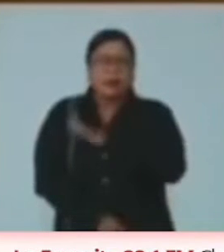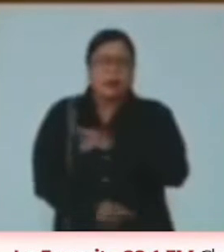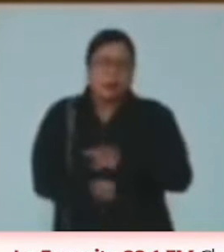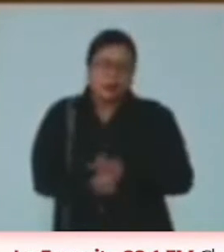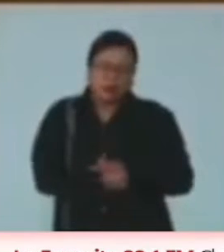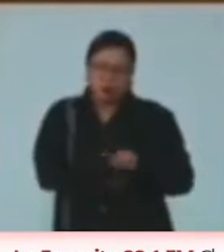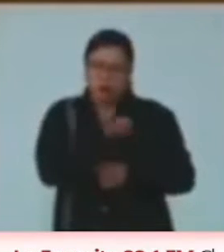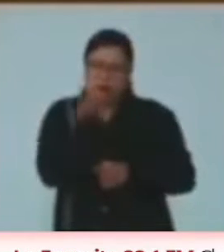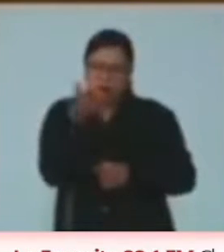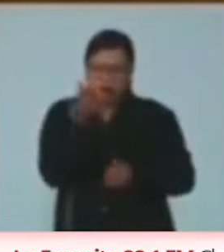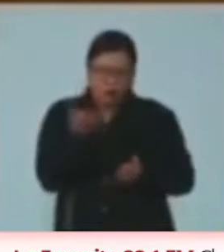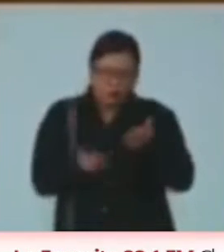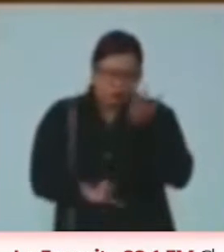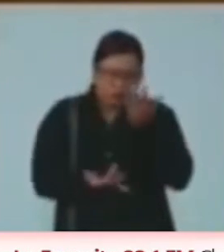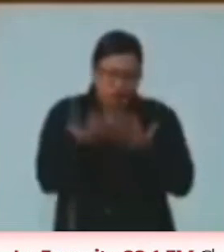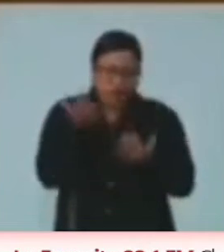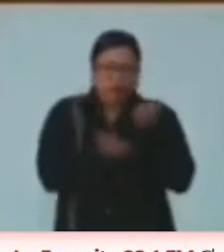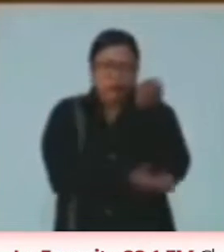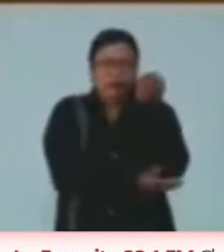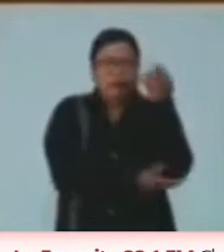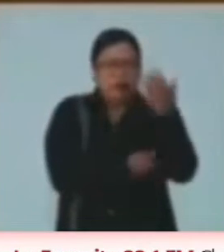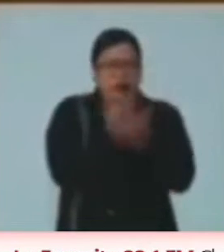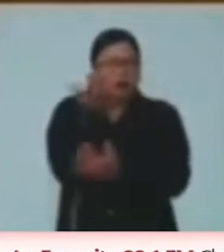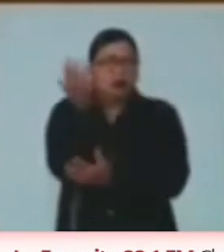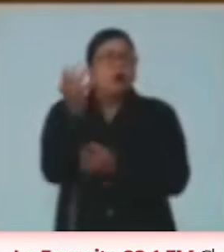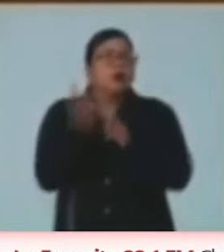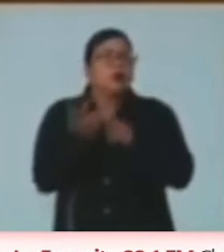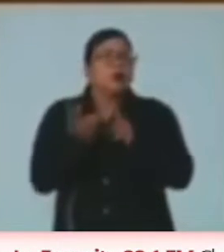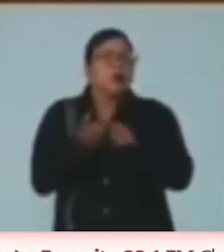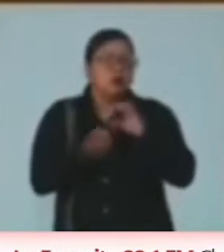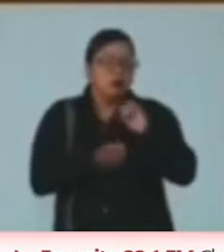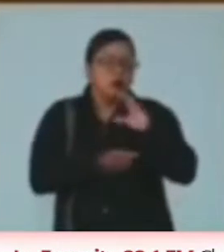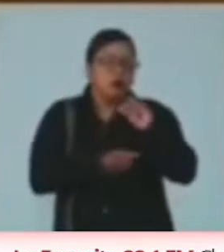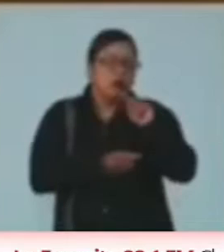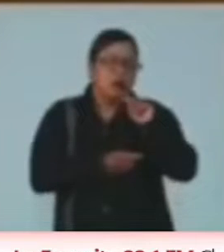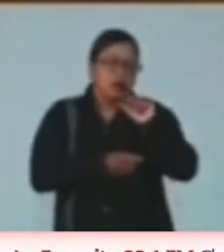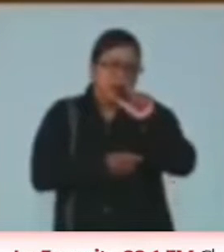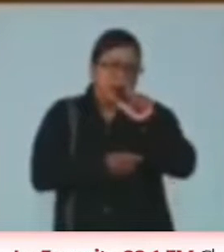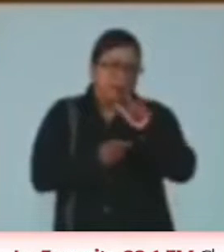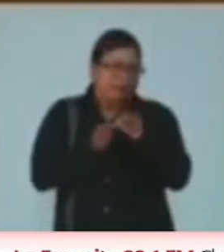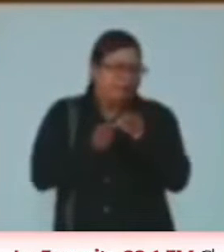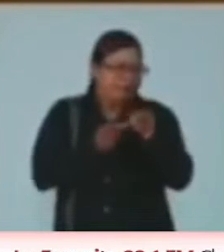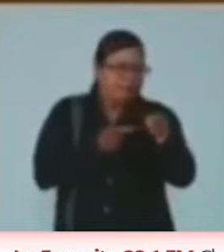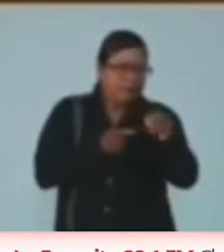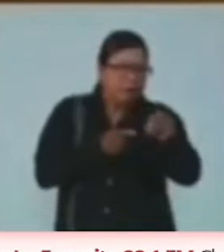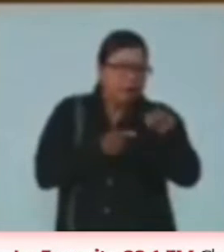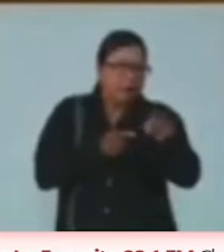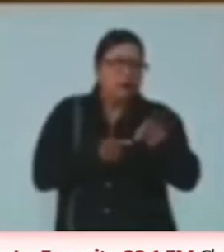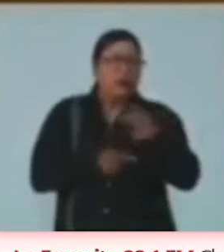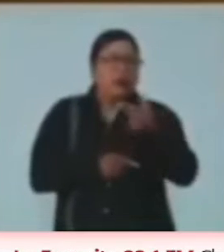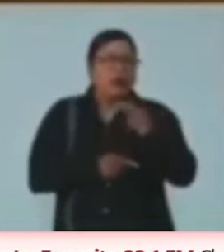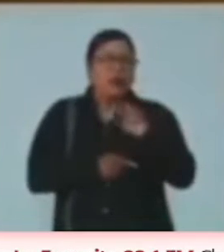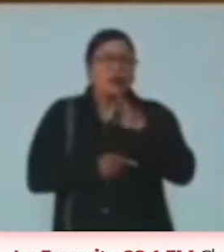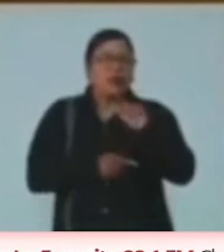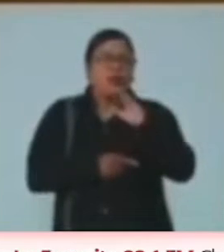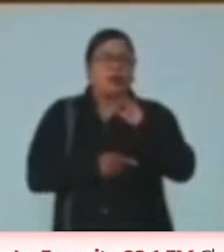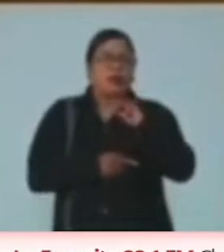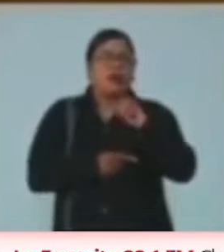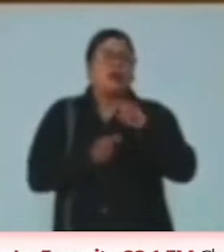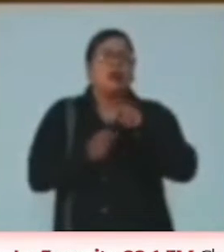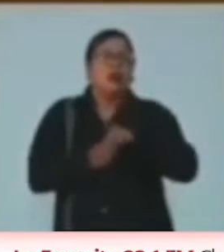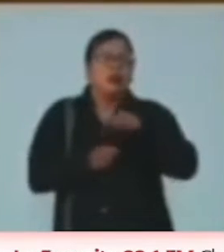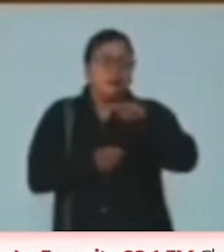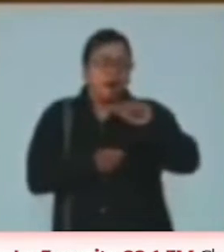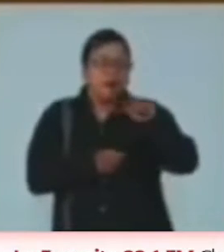dos incendios forestales en los parajes de Locotal y General Camacho del municipio de Santo